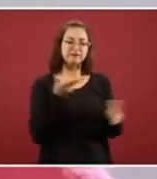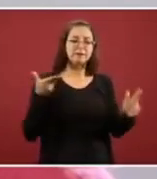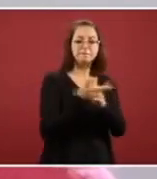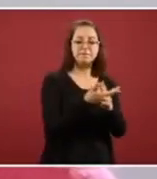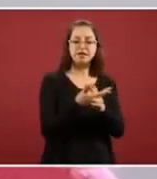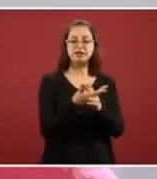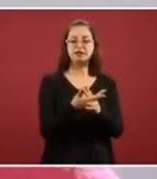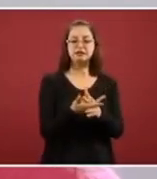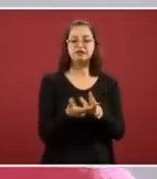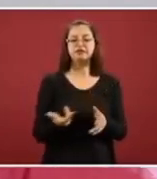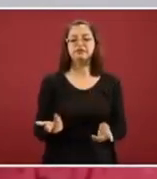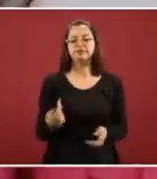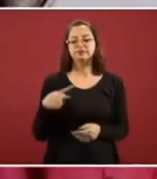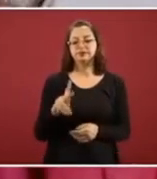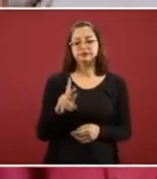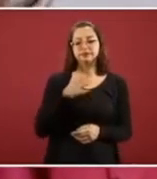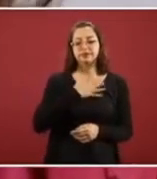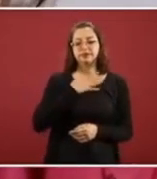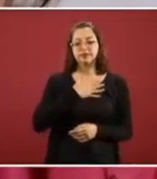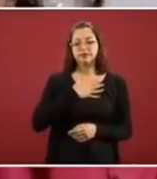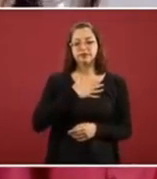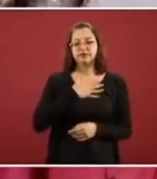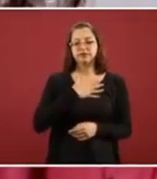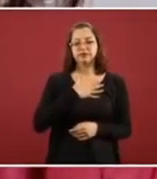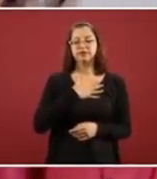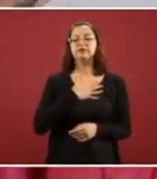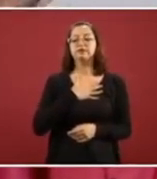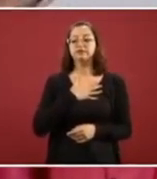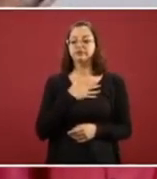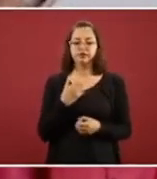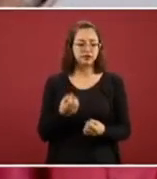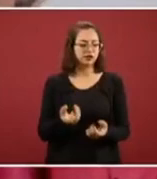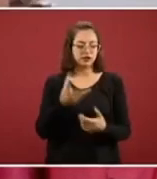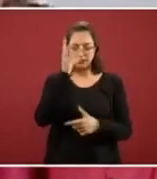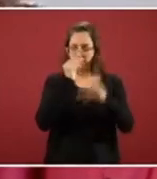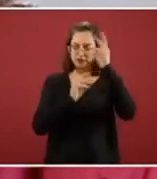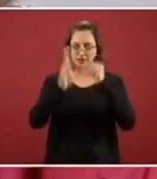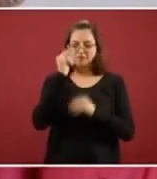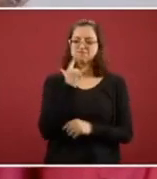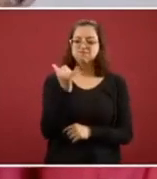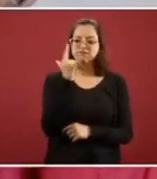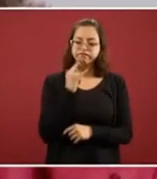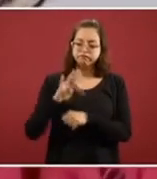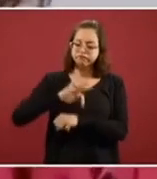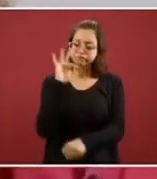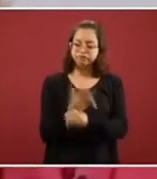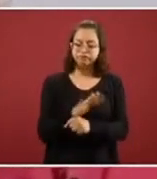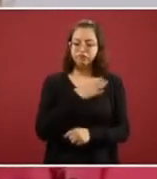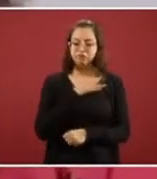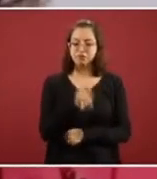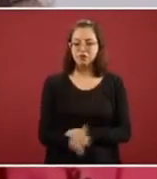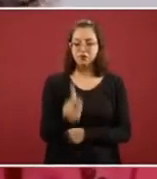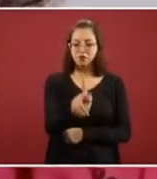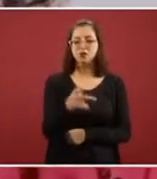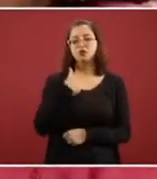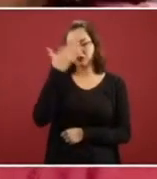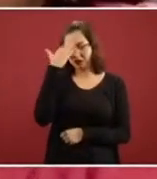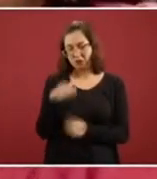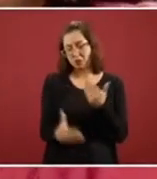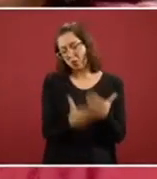asesinan. Pero para mí en esto me ha dado mucho a luchar de mi pueblo. Pues sé que mi pueblo son